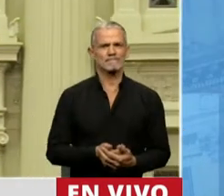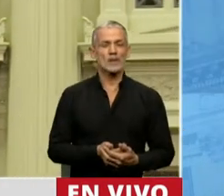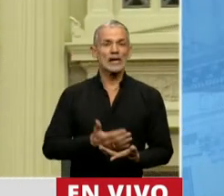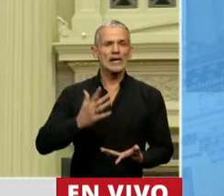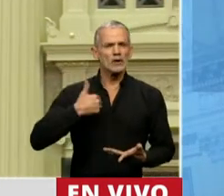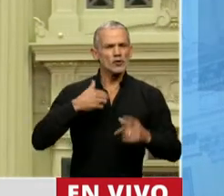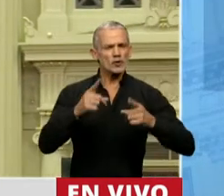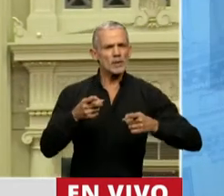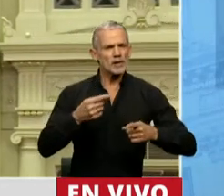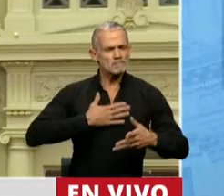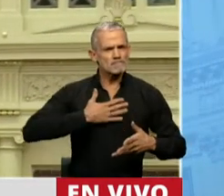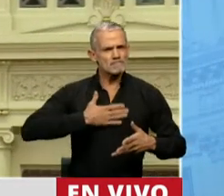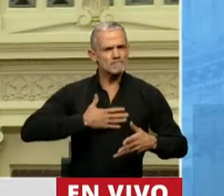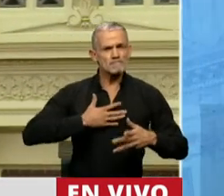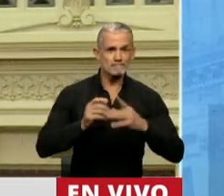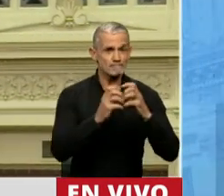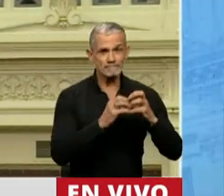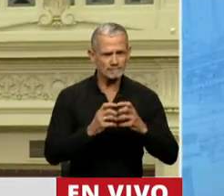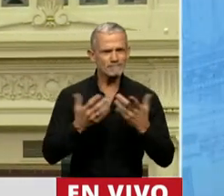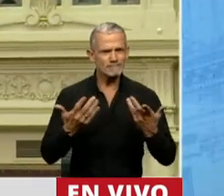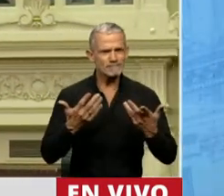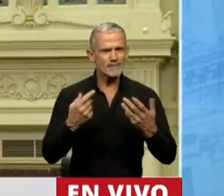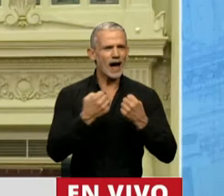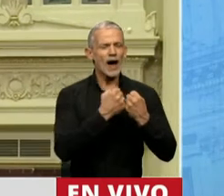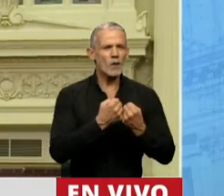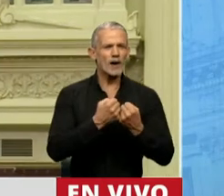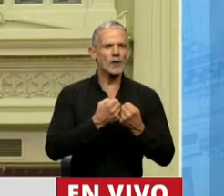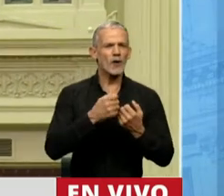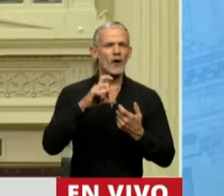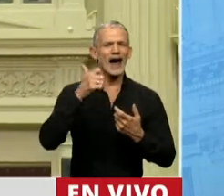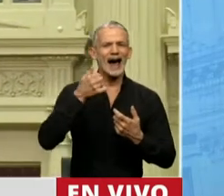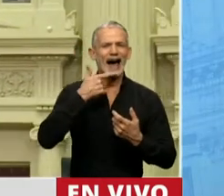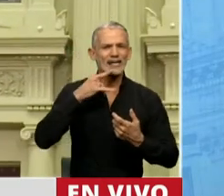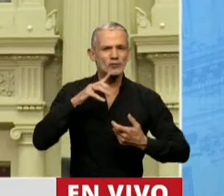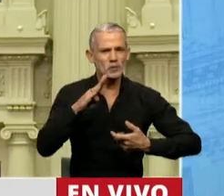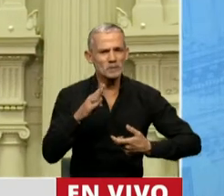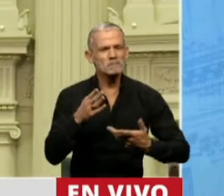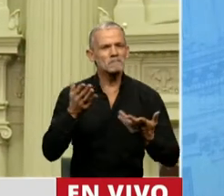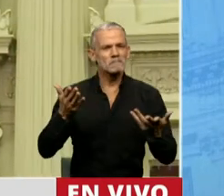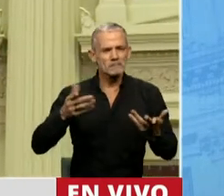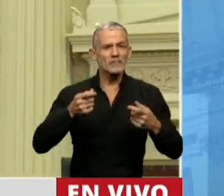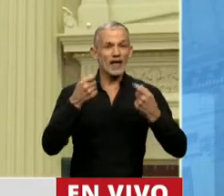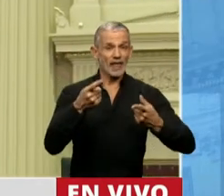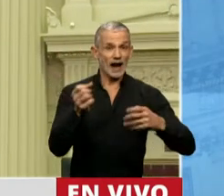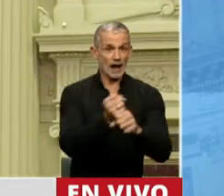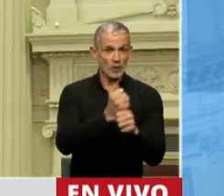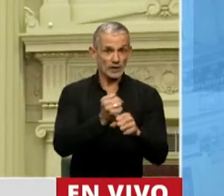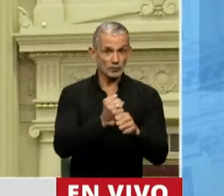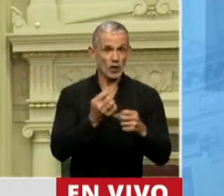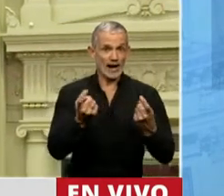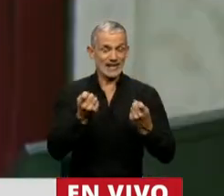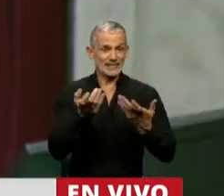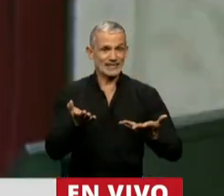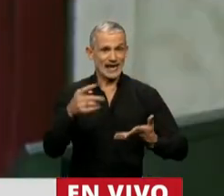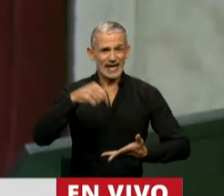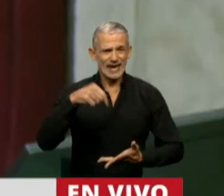yo también celebro que podamos estar tratando el acuerdo de Escazú, brindar esa aprobación necesaria